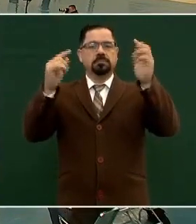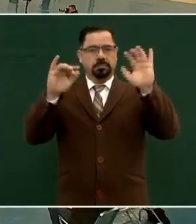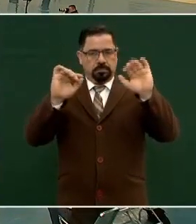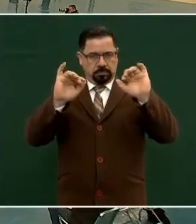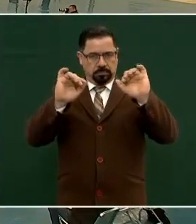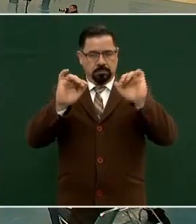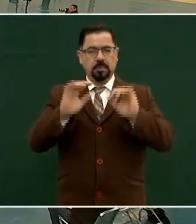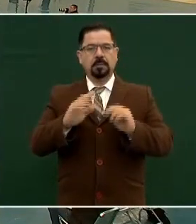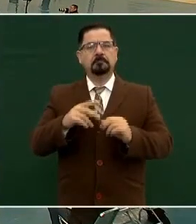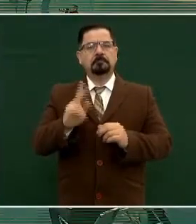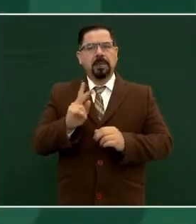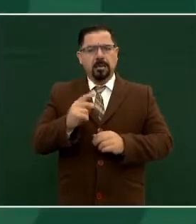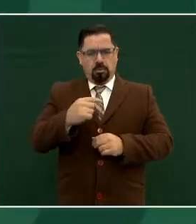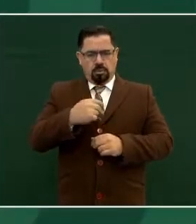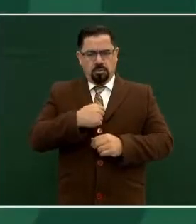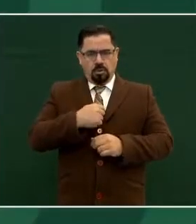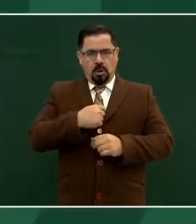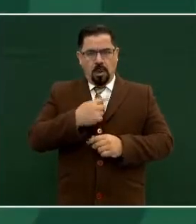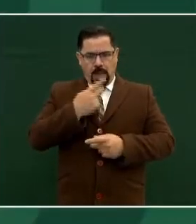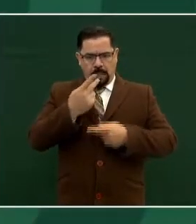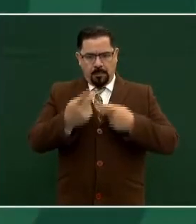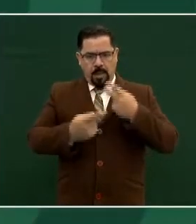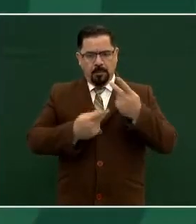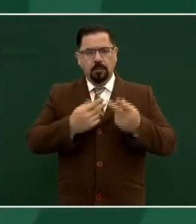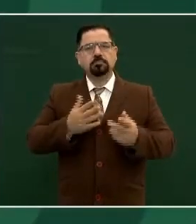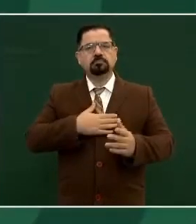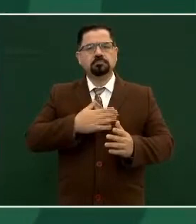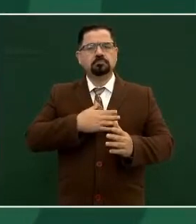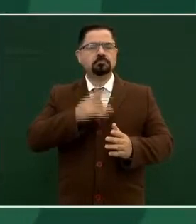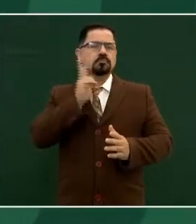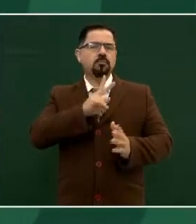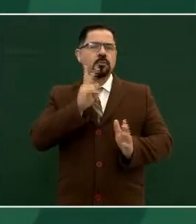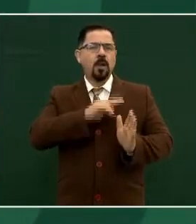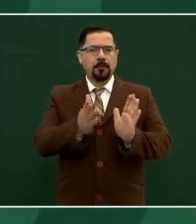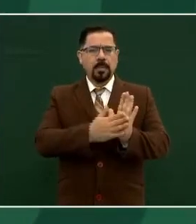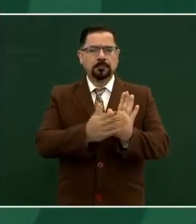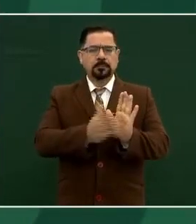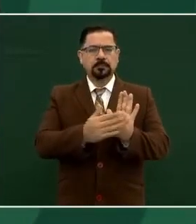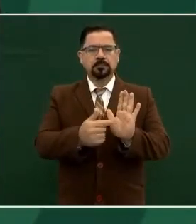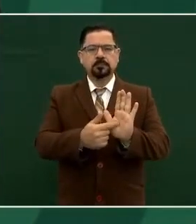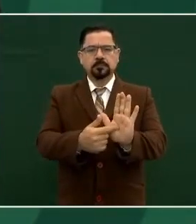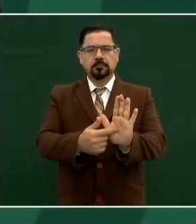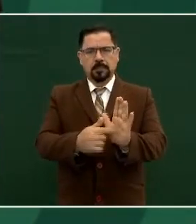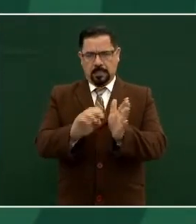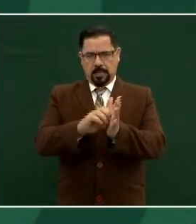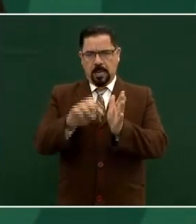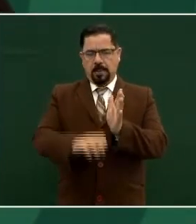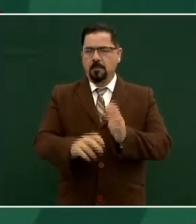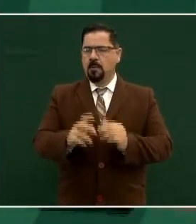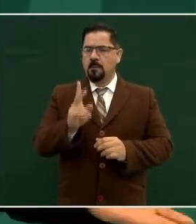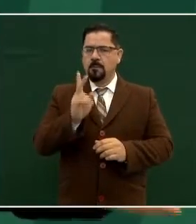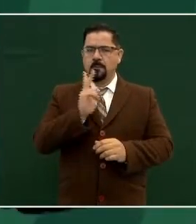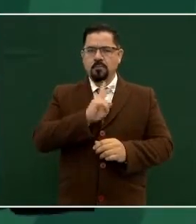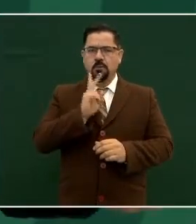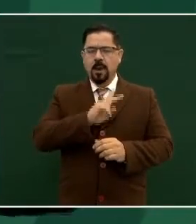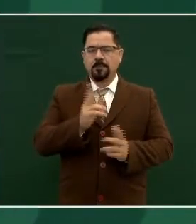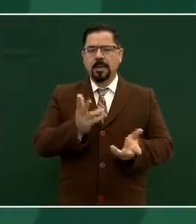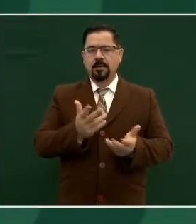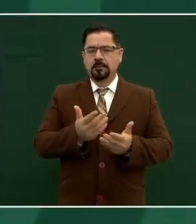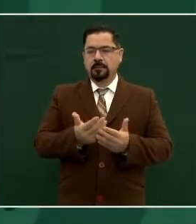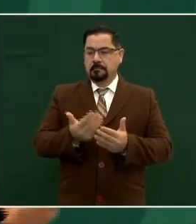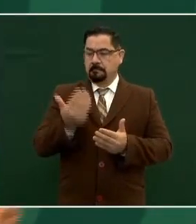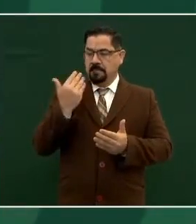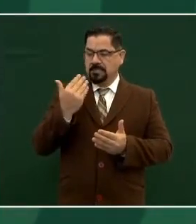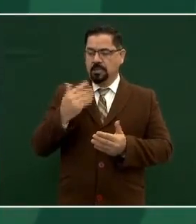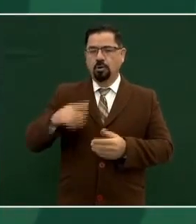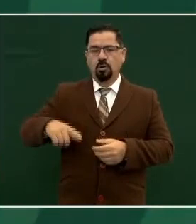tenemos pruebas de lo que decimos. ¿Qué más prueba puede haber? Que terminó el gobierno de